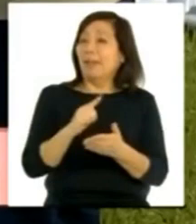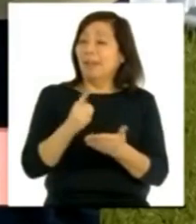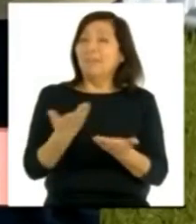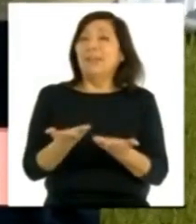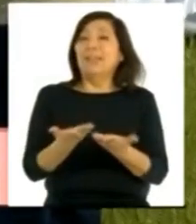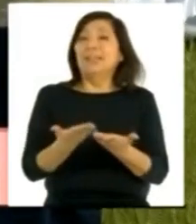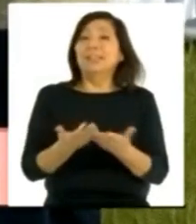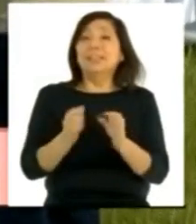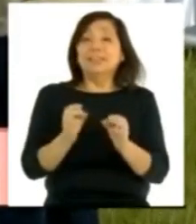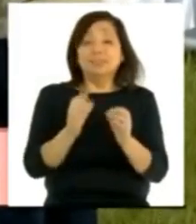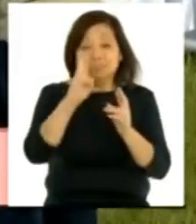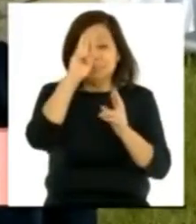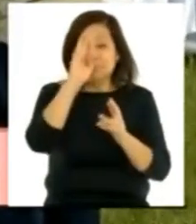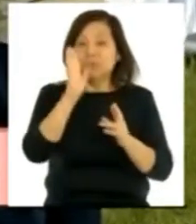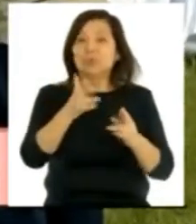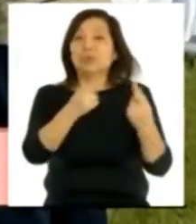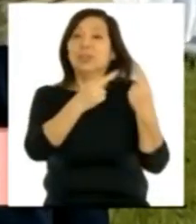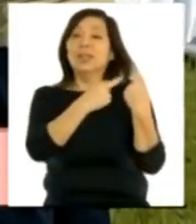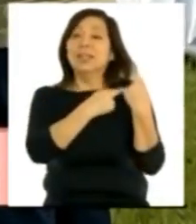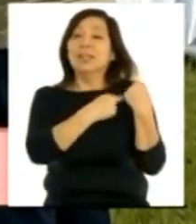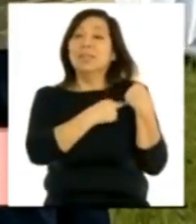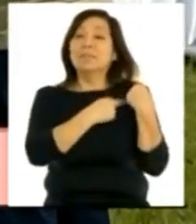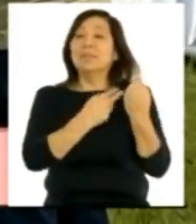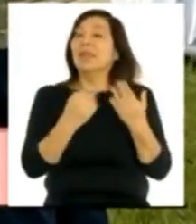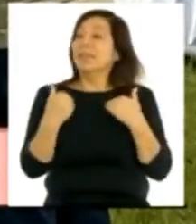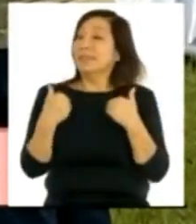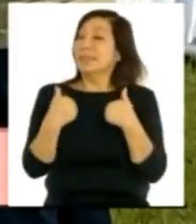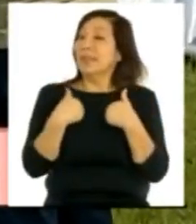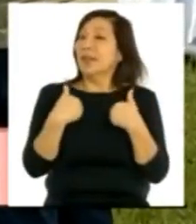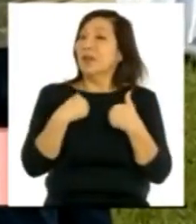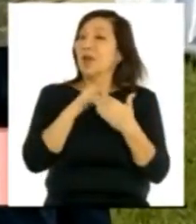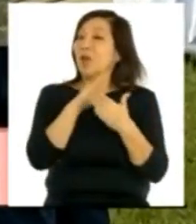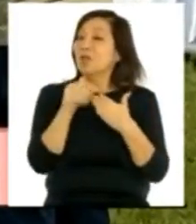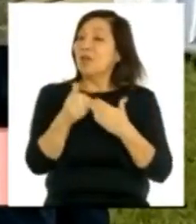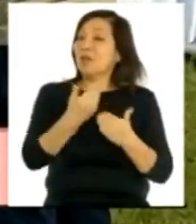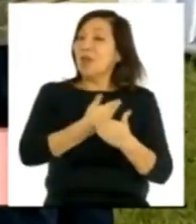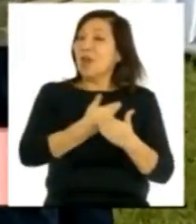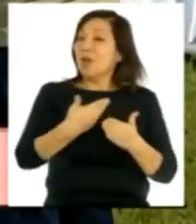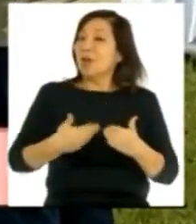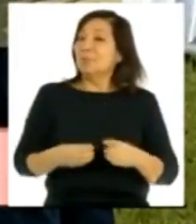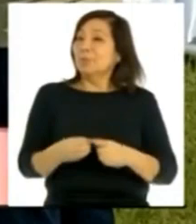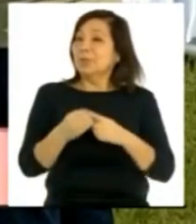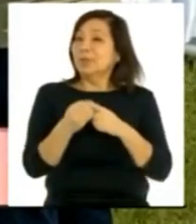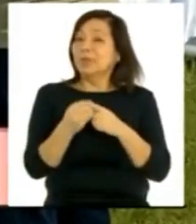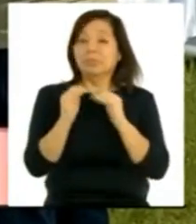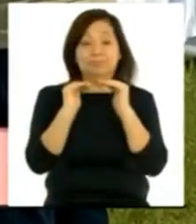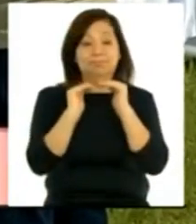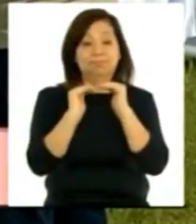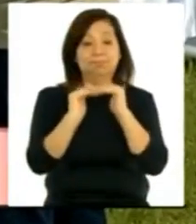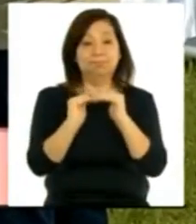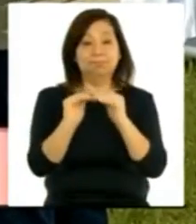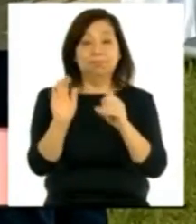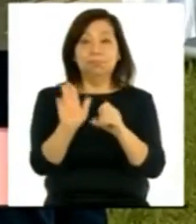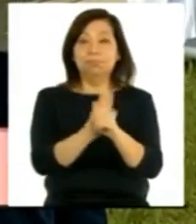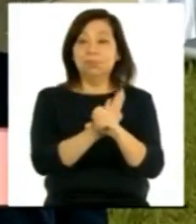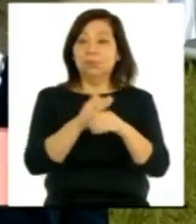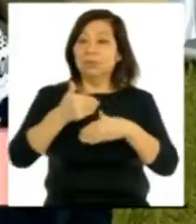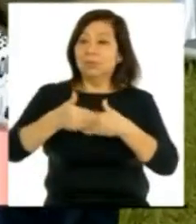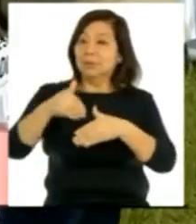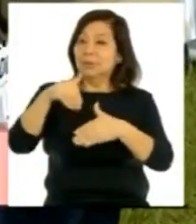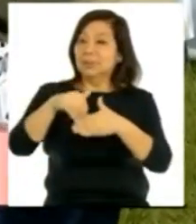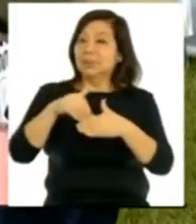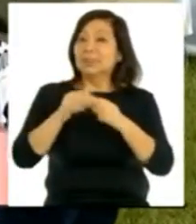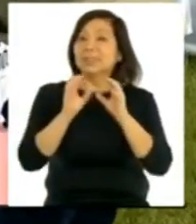Estado que honra su compromiso de mantener todo el gobierno el principio de neutralidad absoluta en este proceso